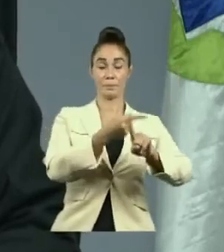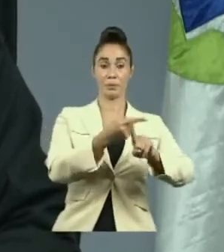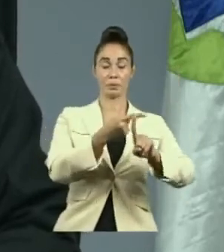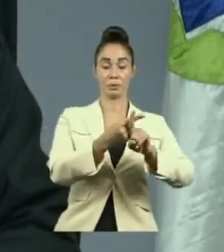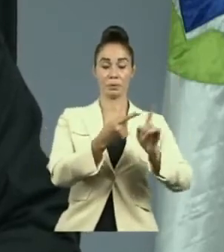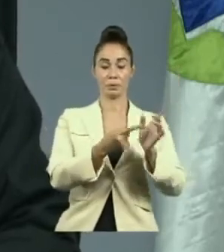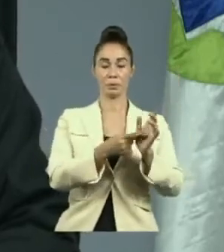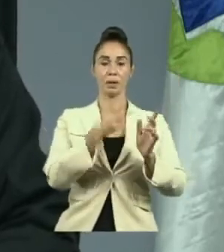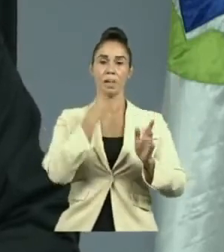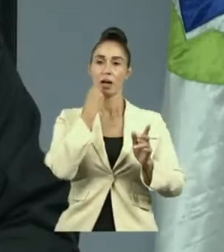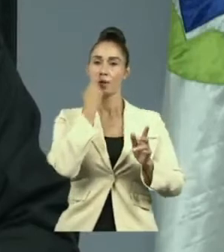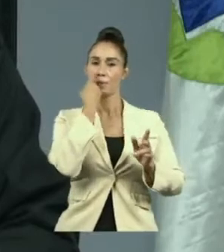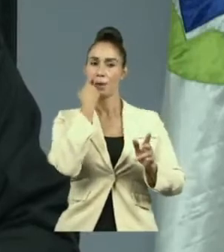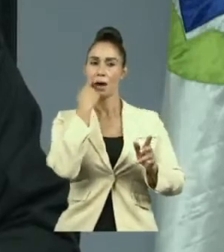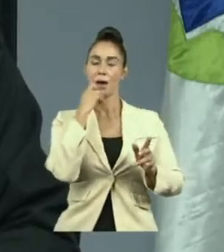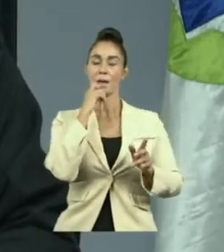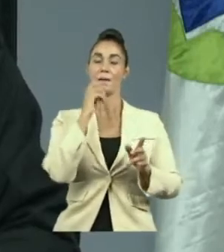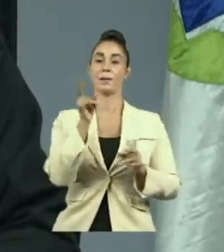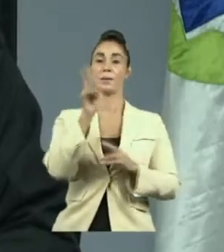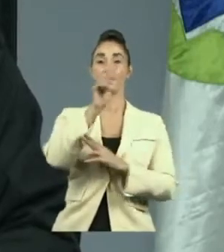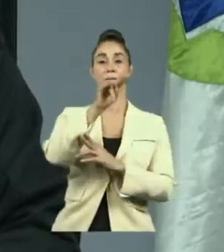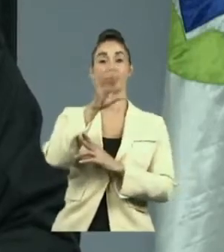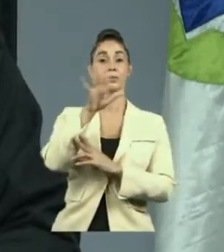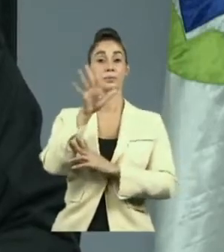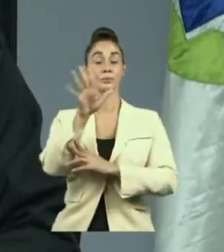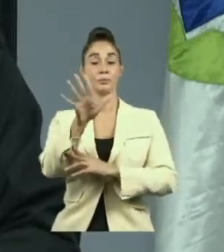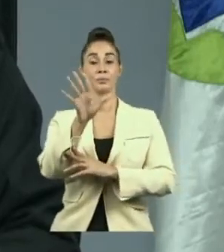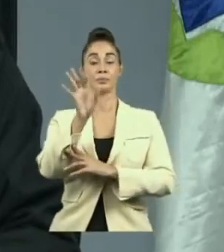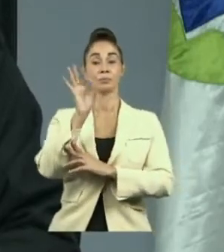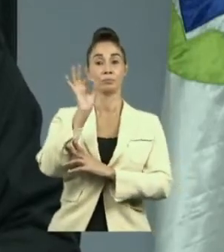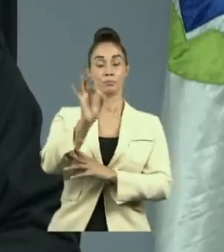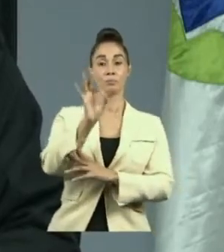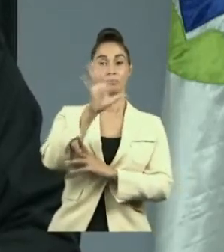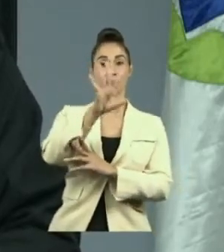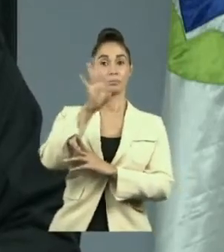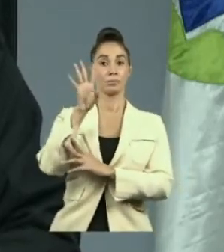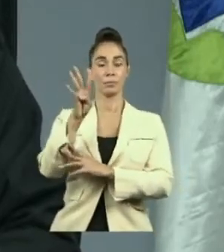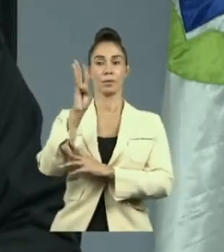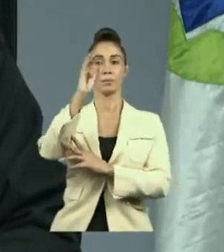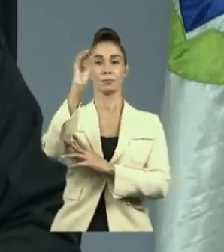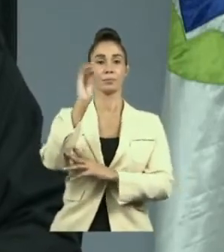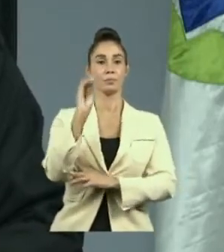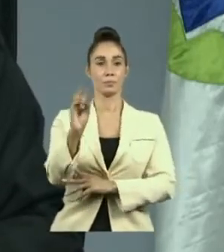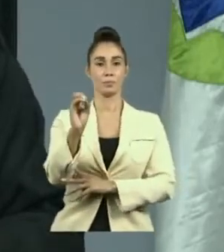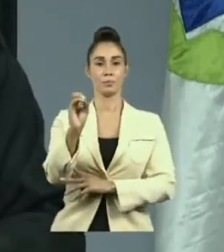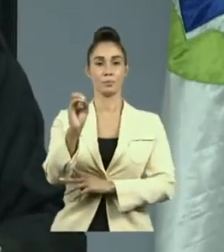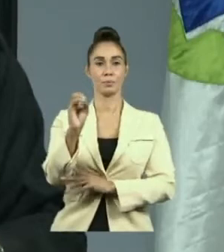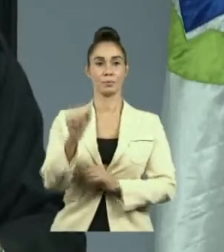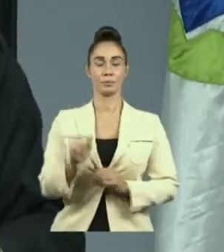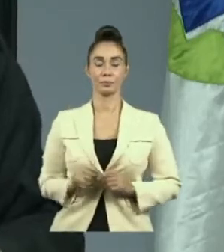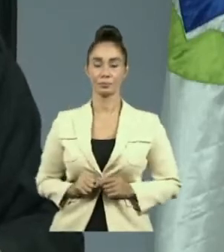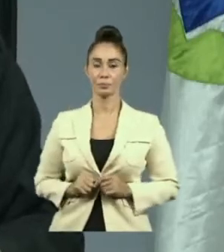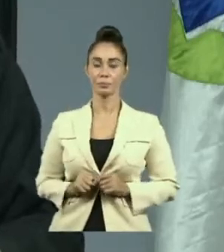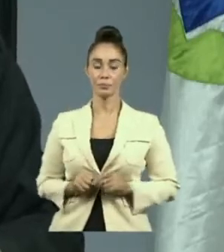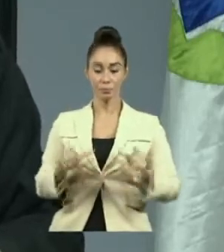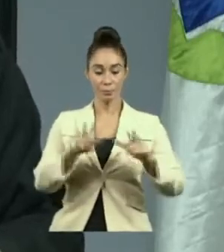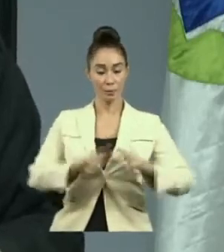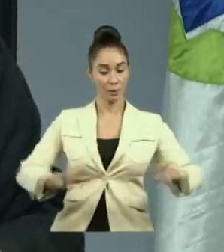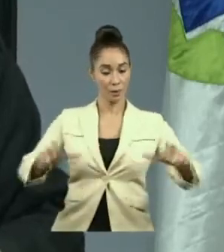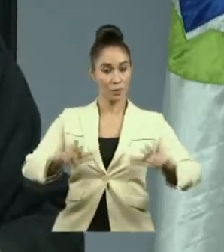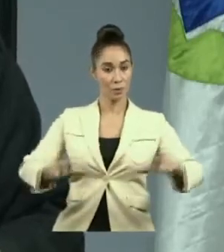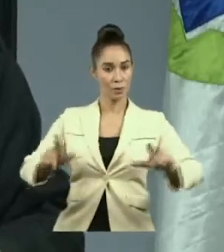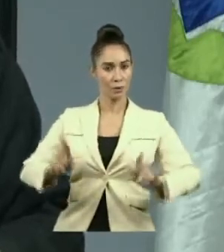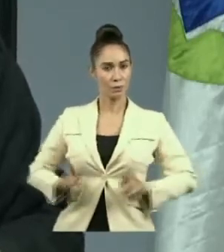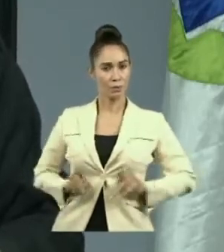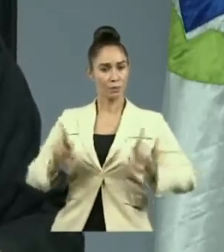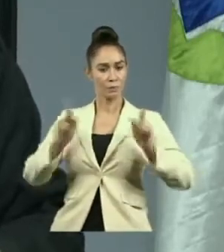muestras procesadas es de 25 puntos 54 por ciento por lugar de residencia